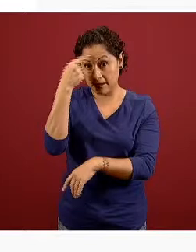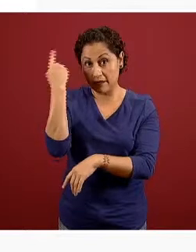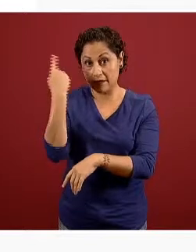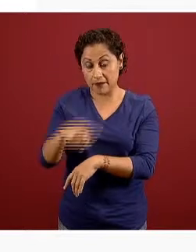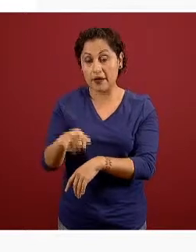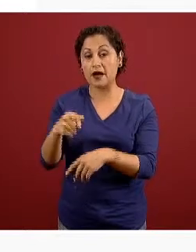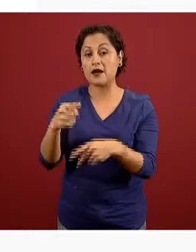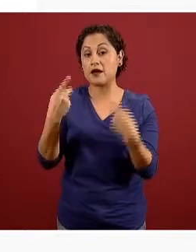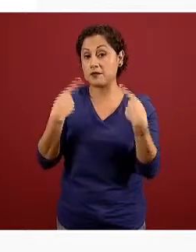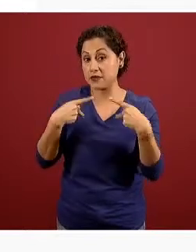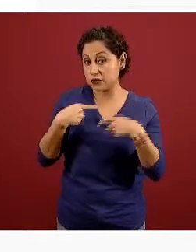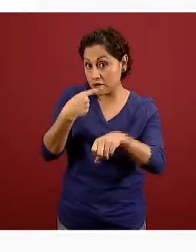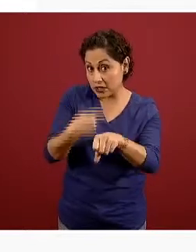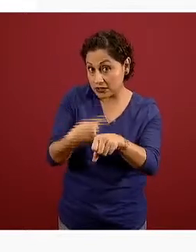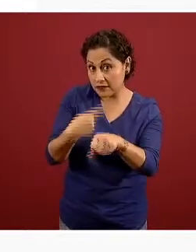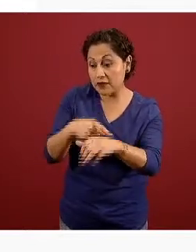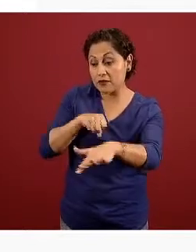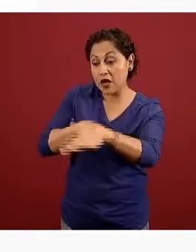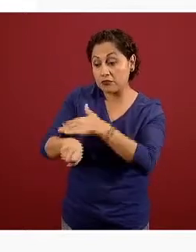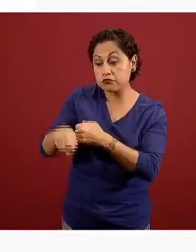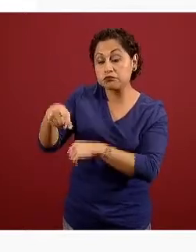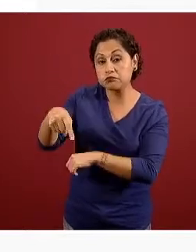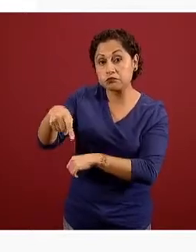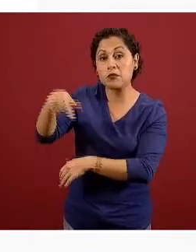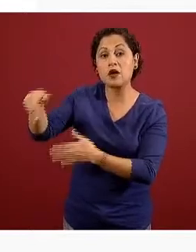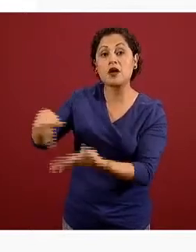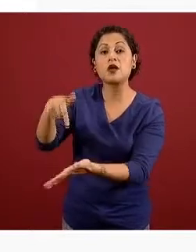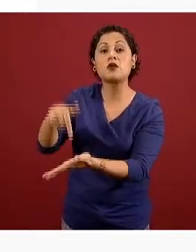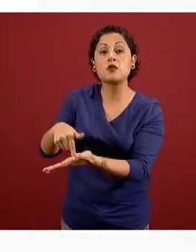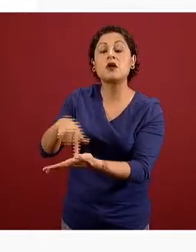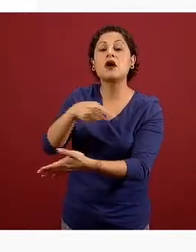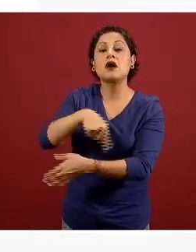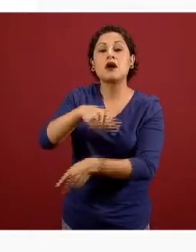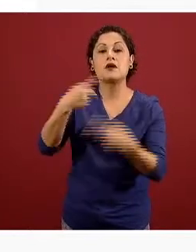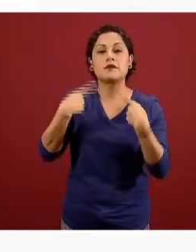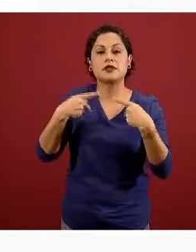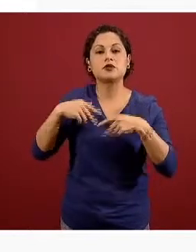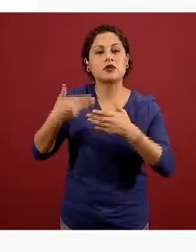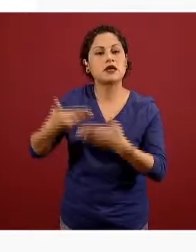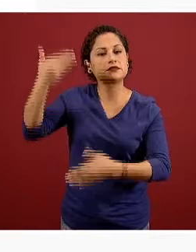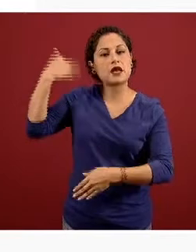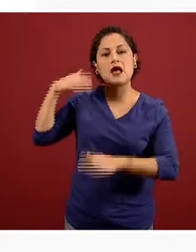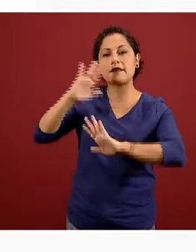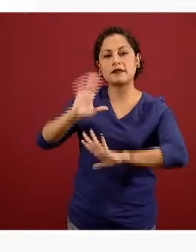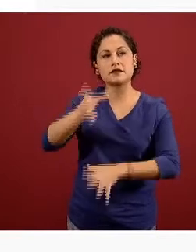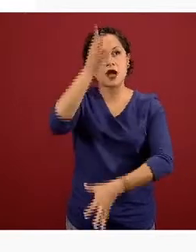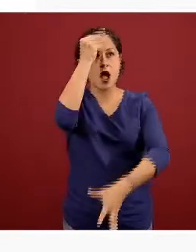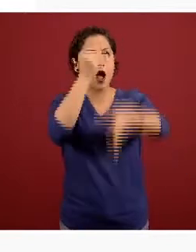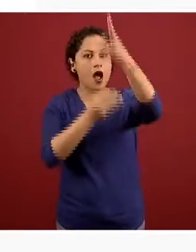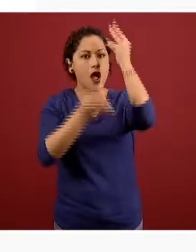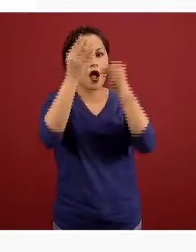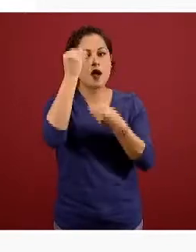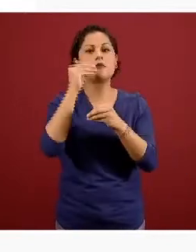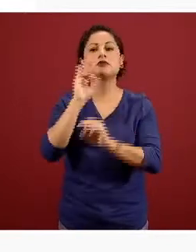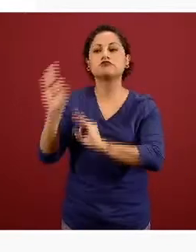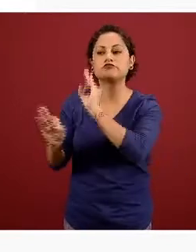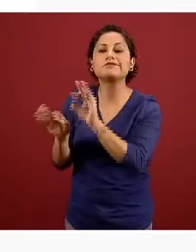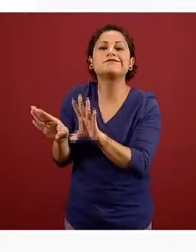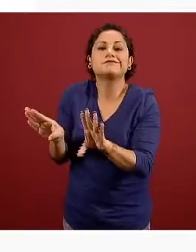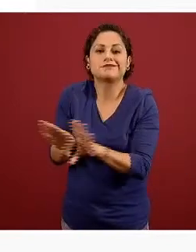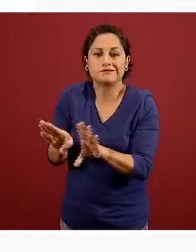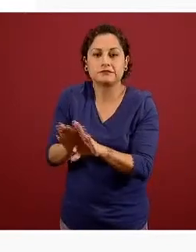estado crítico y que han sido capacitados para poder utilizar los equipos de protección personal y